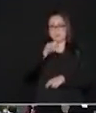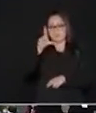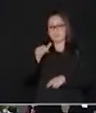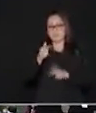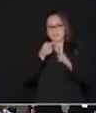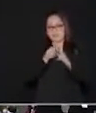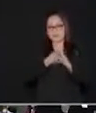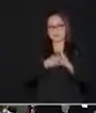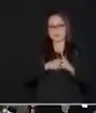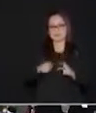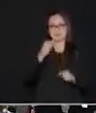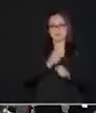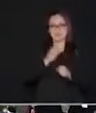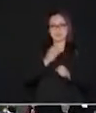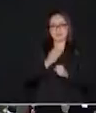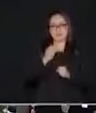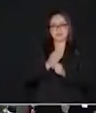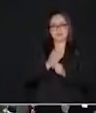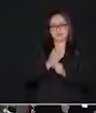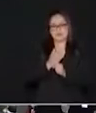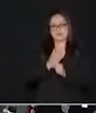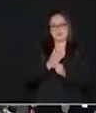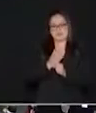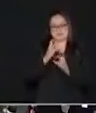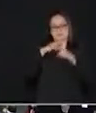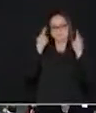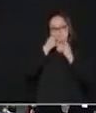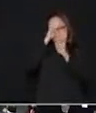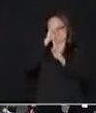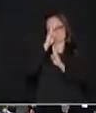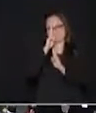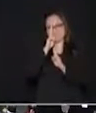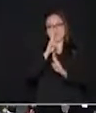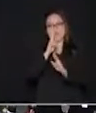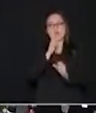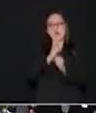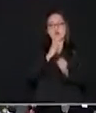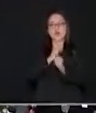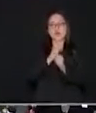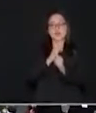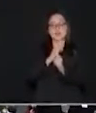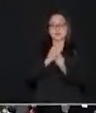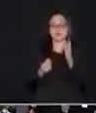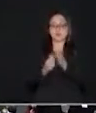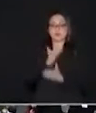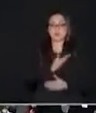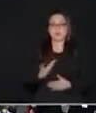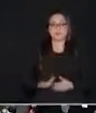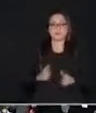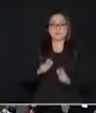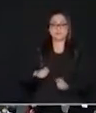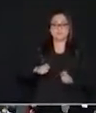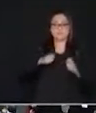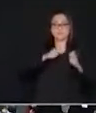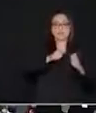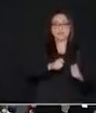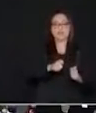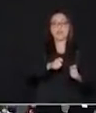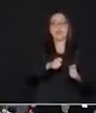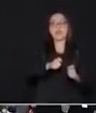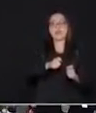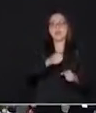empezar esta ceremonia protocolaria de el cambio de estafeta, que vendrá